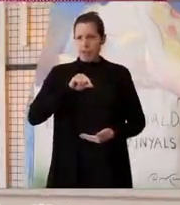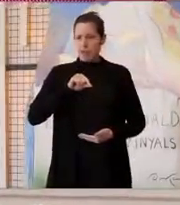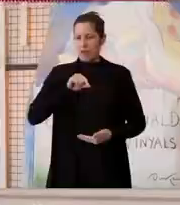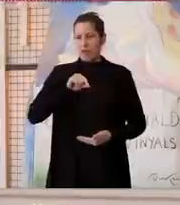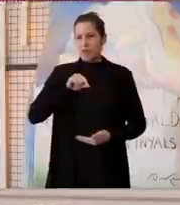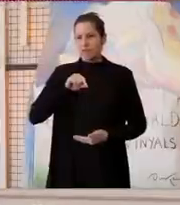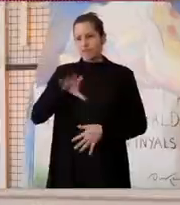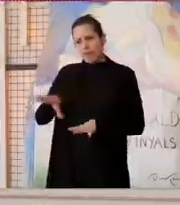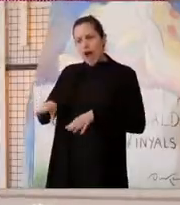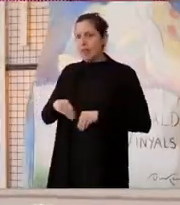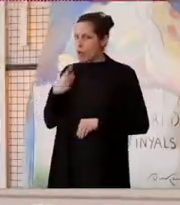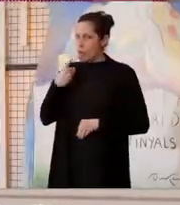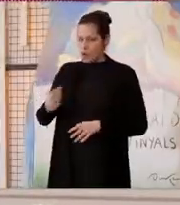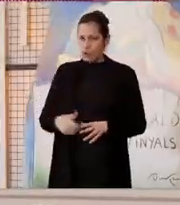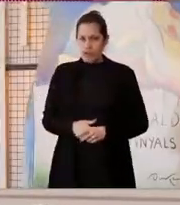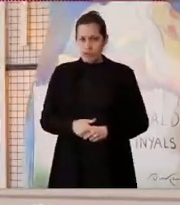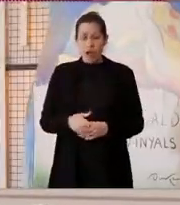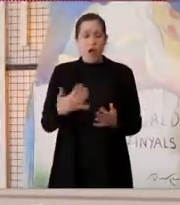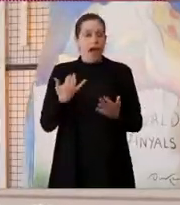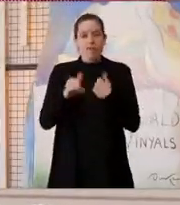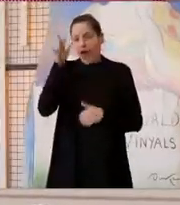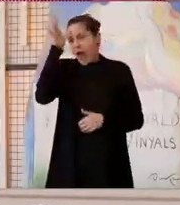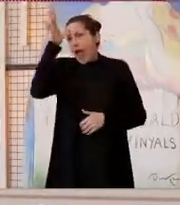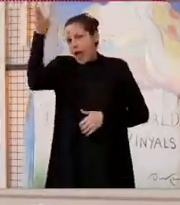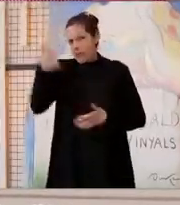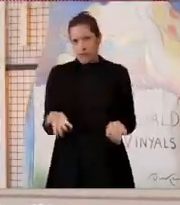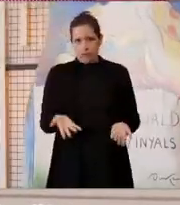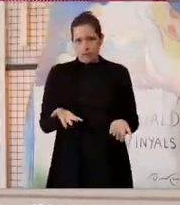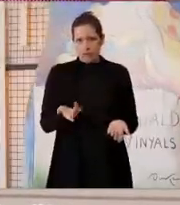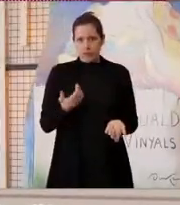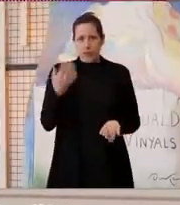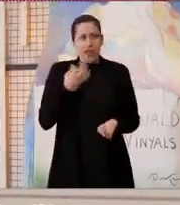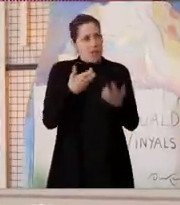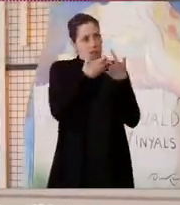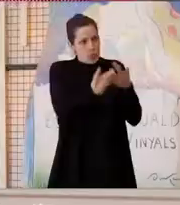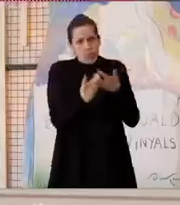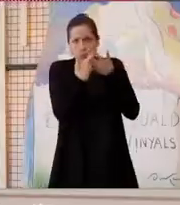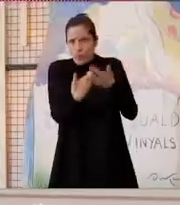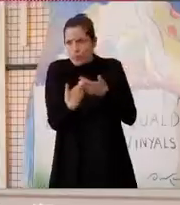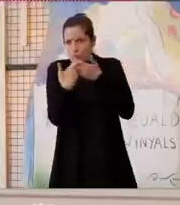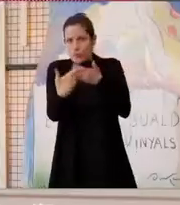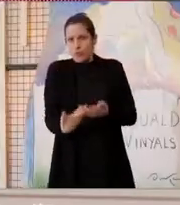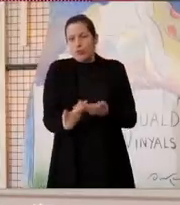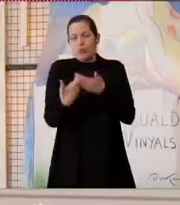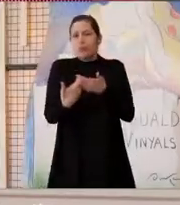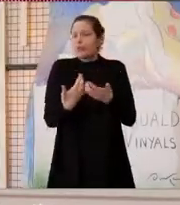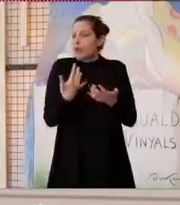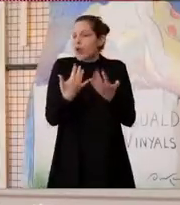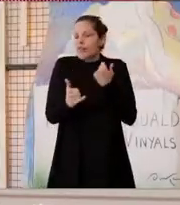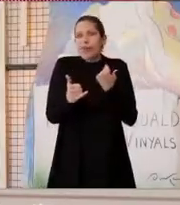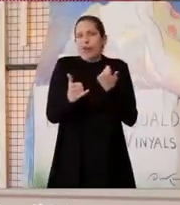que ganar entonces llega un momento en que estás harta de tener que ganártelo todo no y un buen día decides Pues que a lo mejor